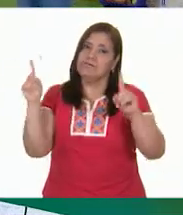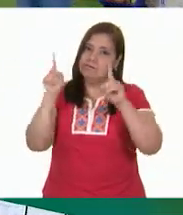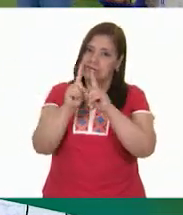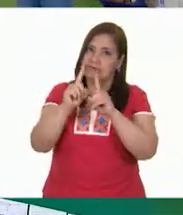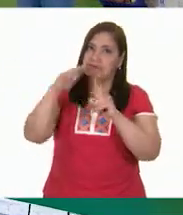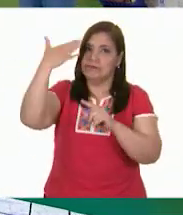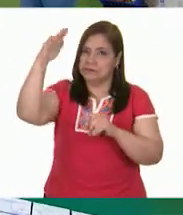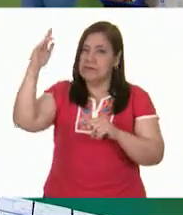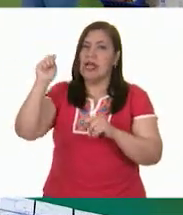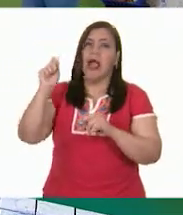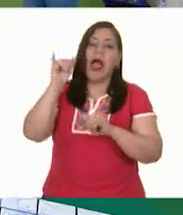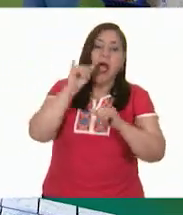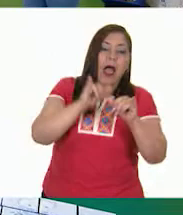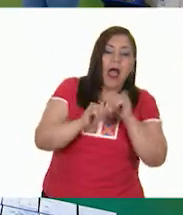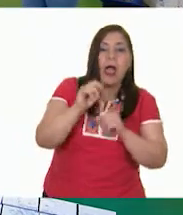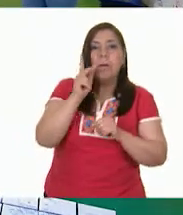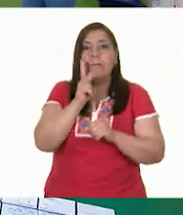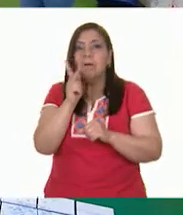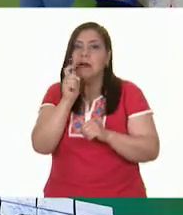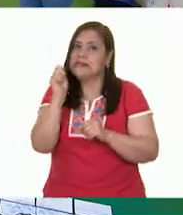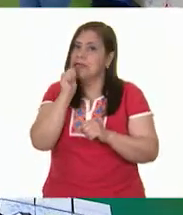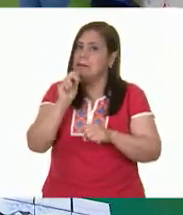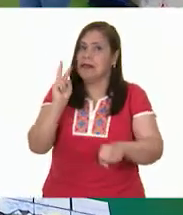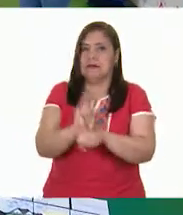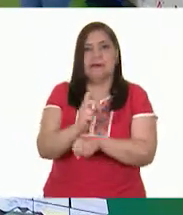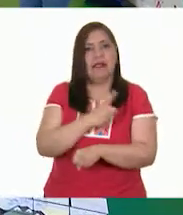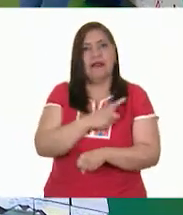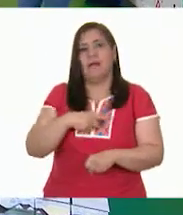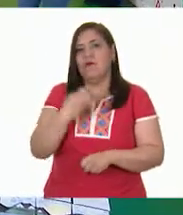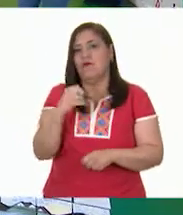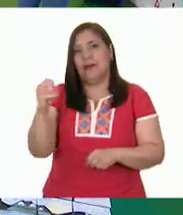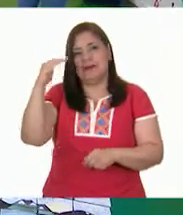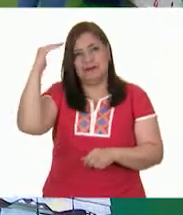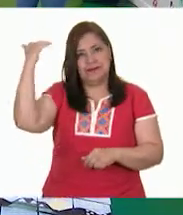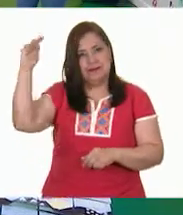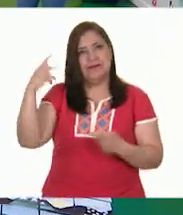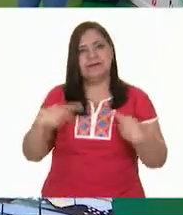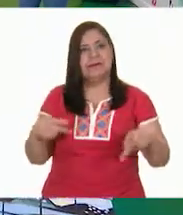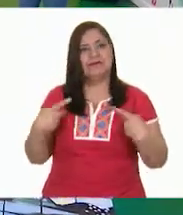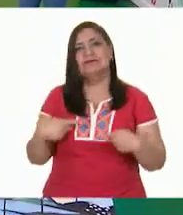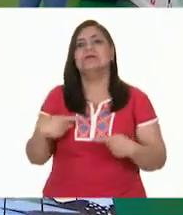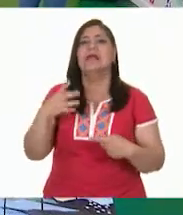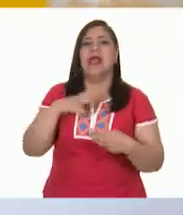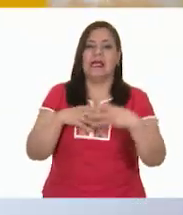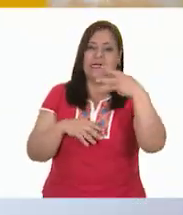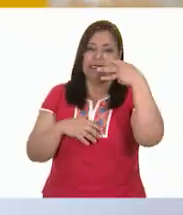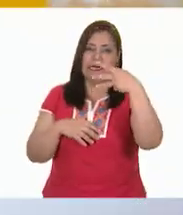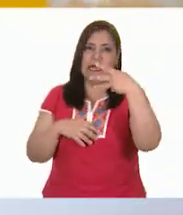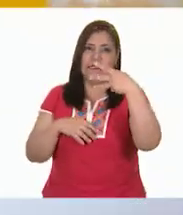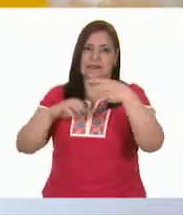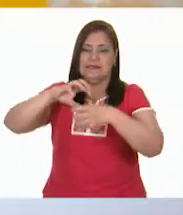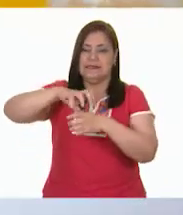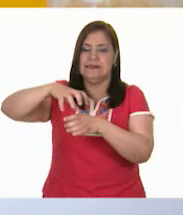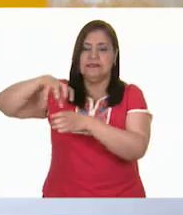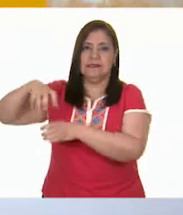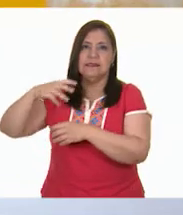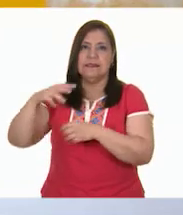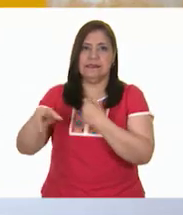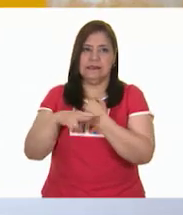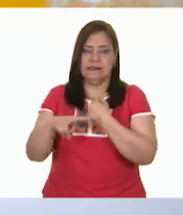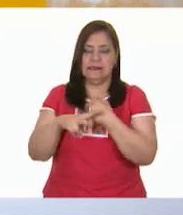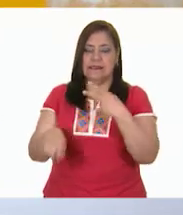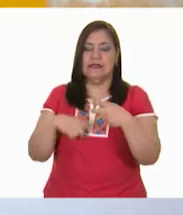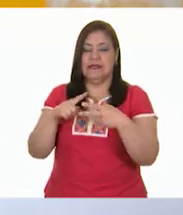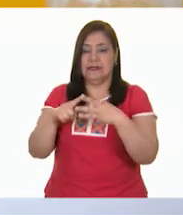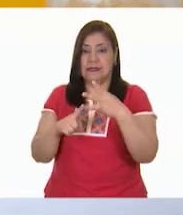Recuerden que todos los experimentos tienen que estar supervisados. Perfecto. Vamos a necesitar solamente 3 frasquitos de vidrio, agua